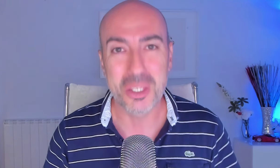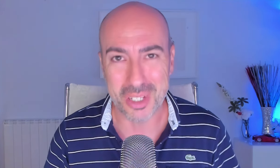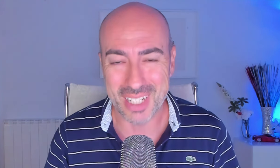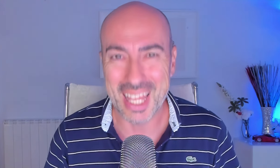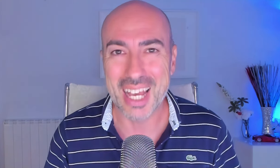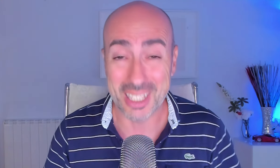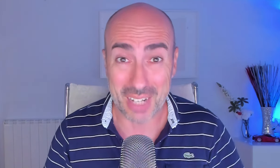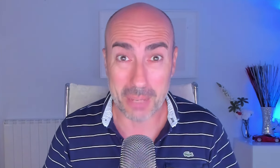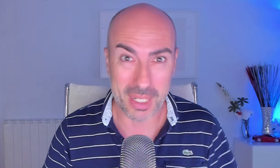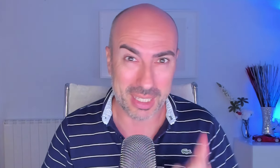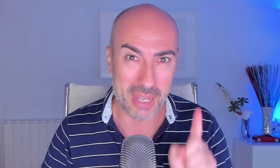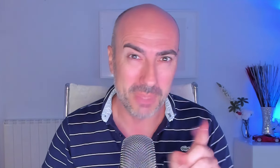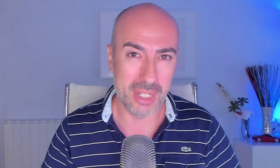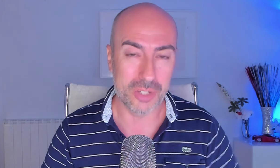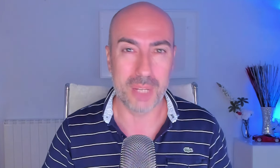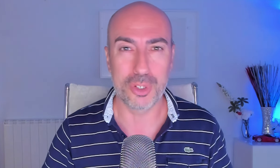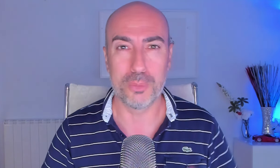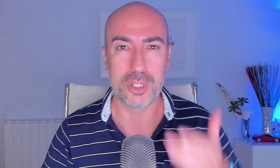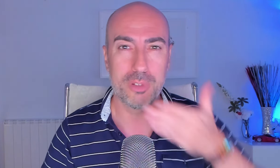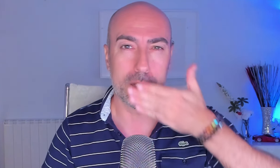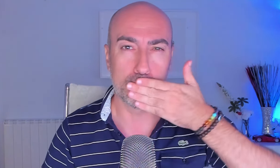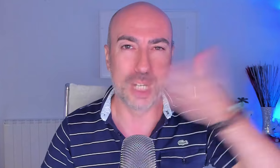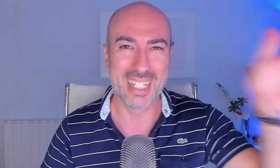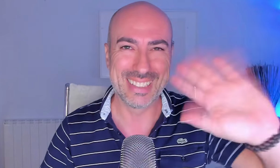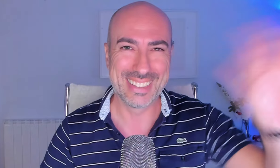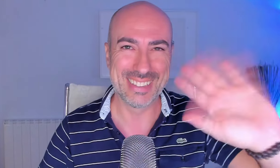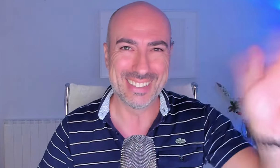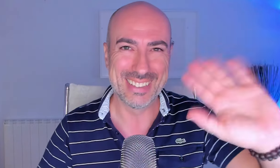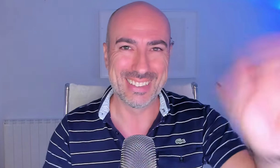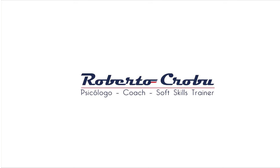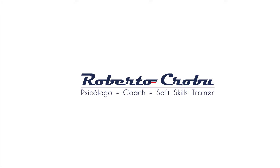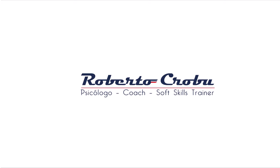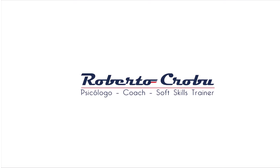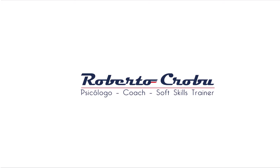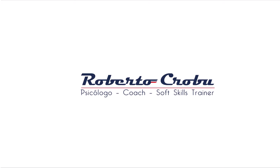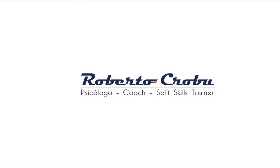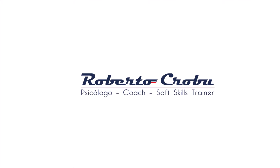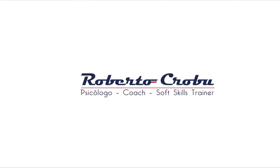compártelo suscríbete activa la campanita y nos veremos en un próximo vídeo